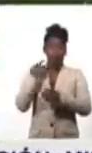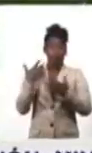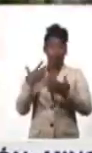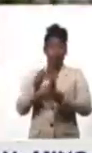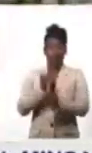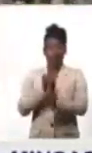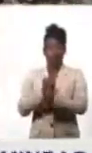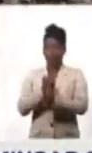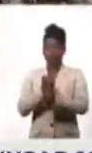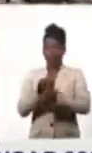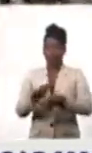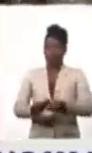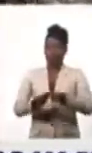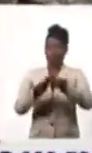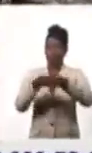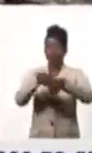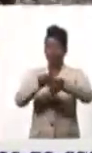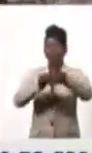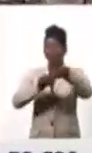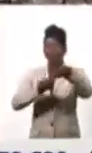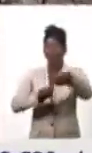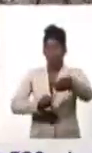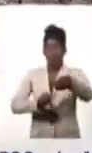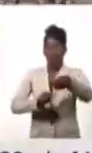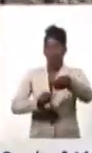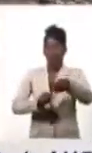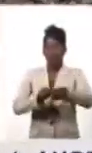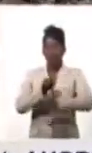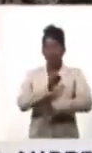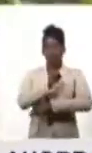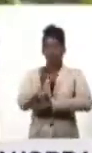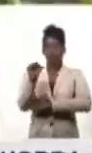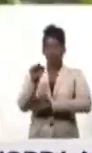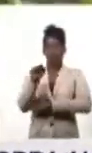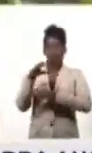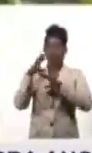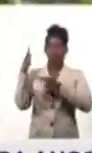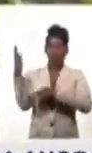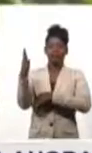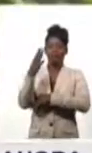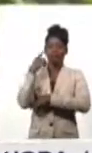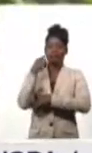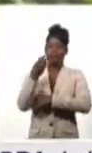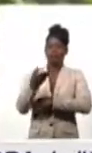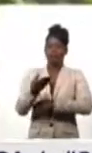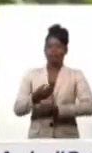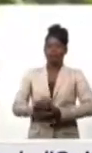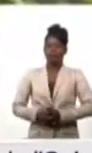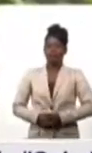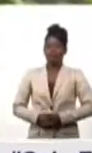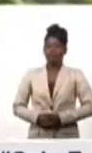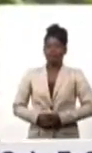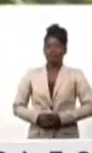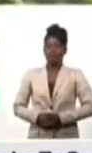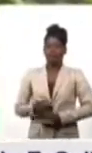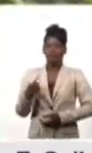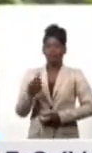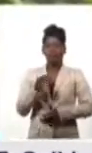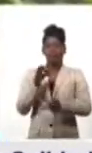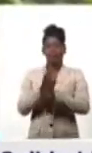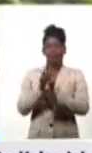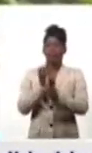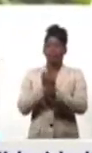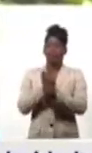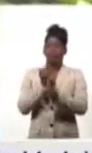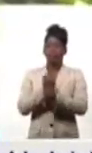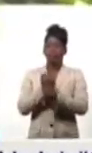destacado especialista granmense el Premio Nacional de Medio Ambiente. Empecé mis investigaciones trabajando con los reptiles porque Desembarco es